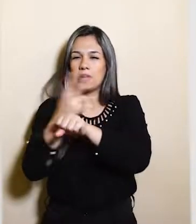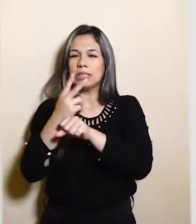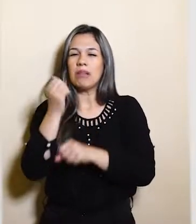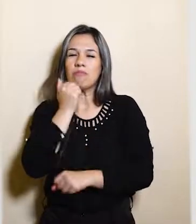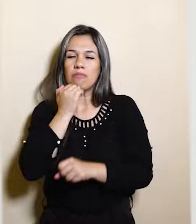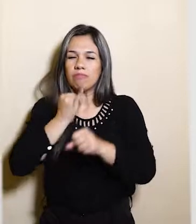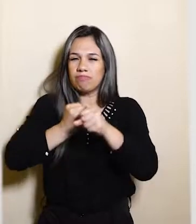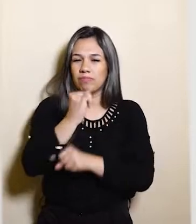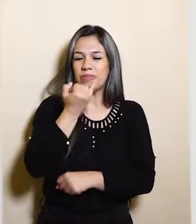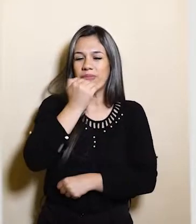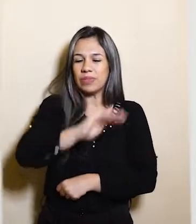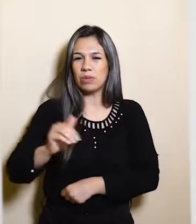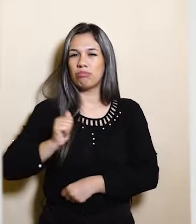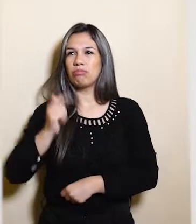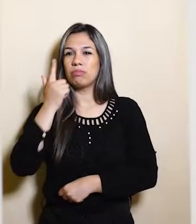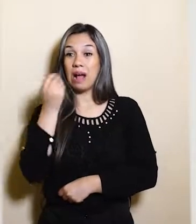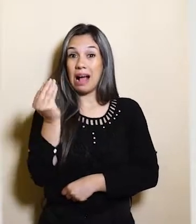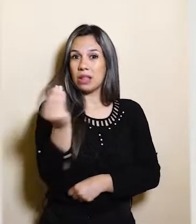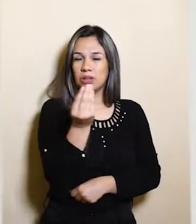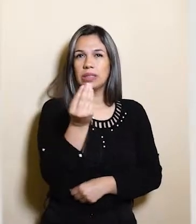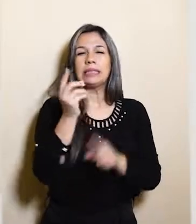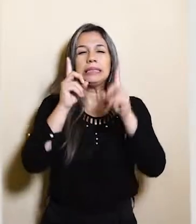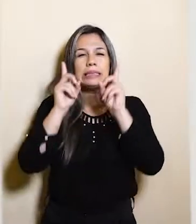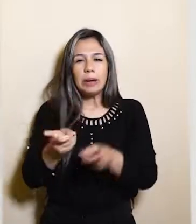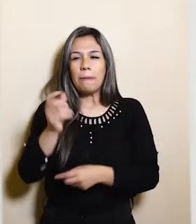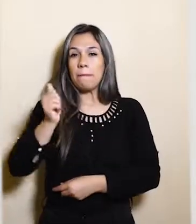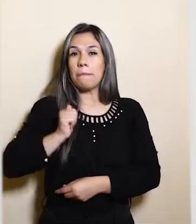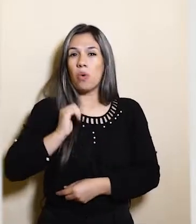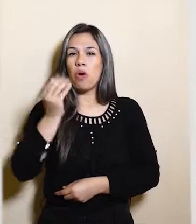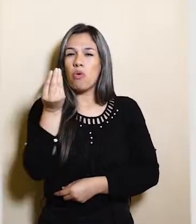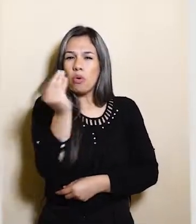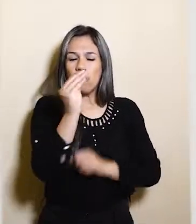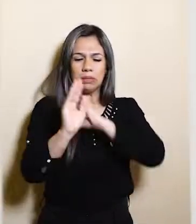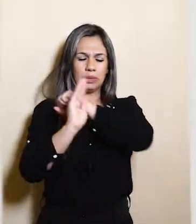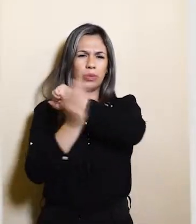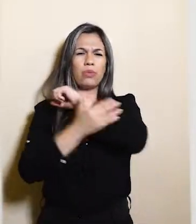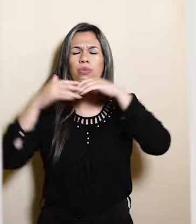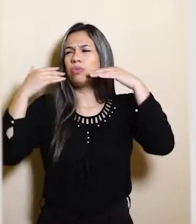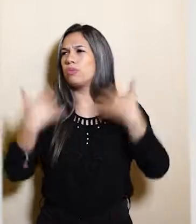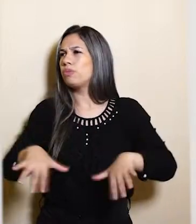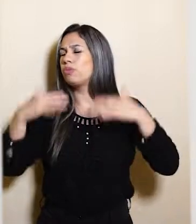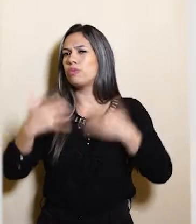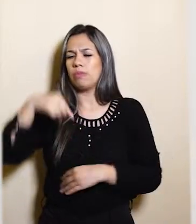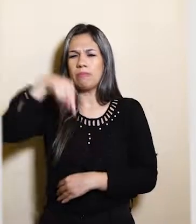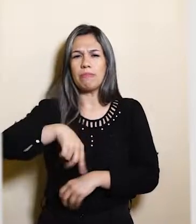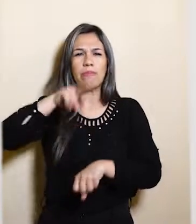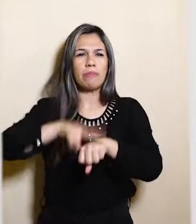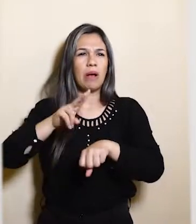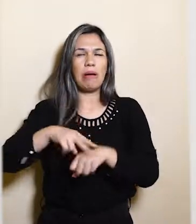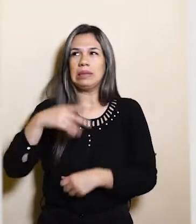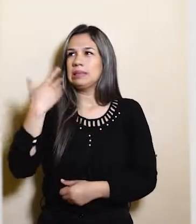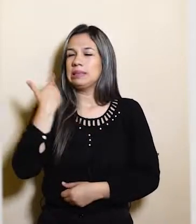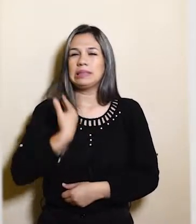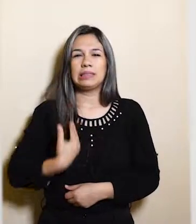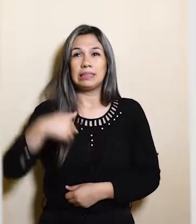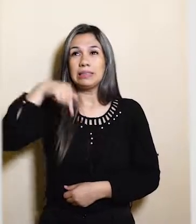contra niñas, niños y adolescentes y sobre todo de esa maternidad forzada que se da en Paraguay, donde lamentablemente tenemos que decir